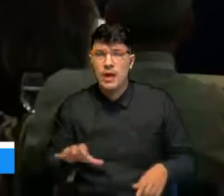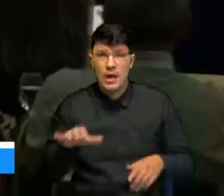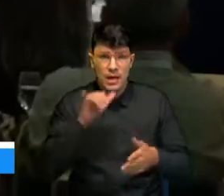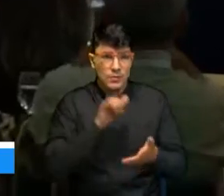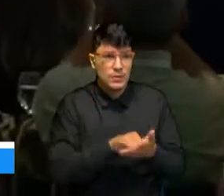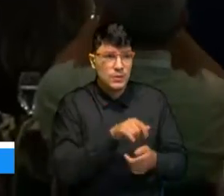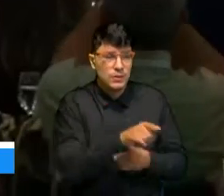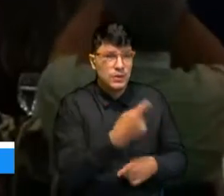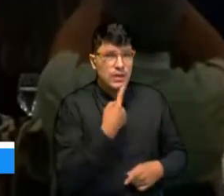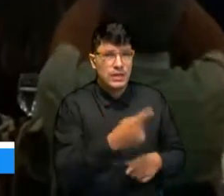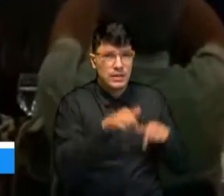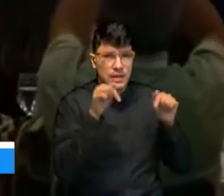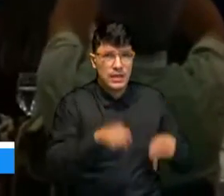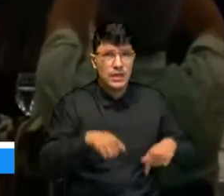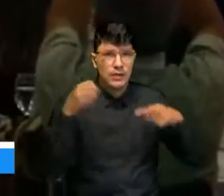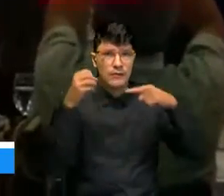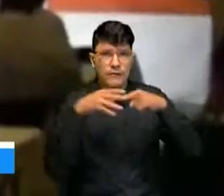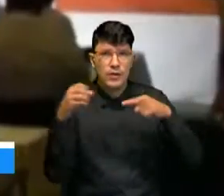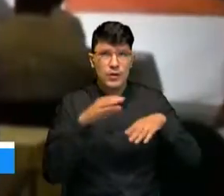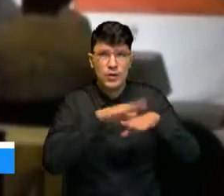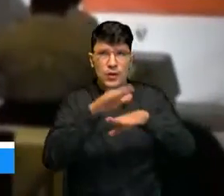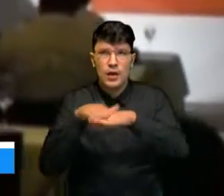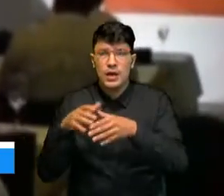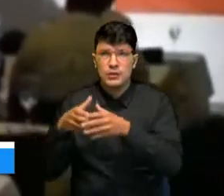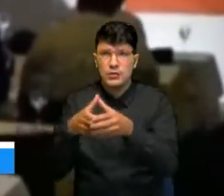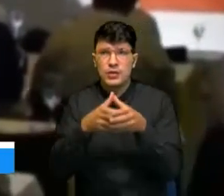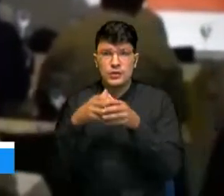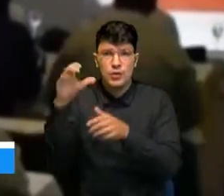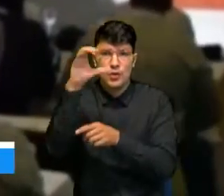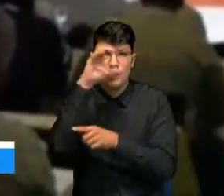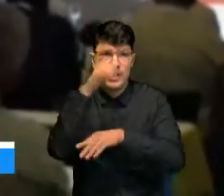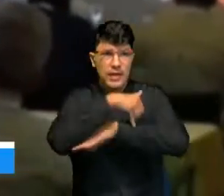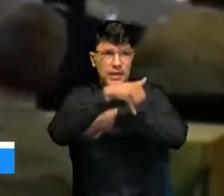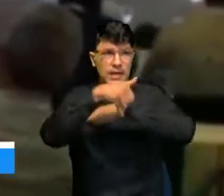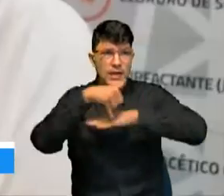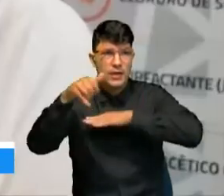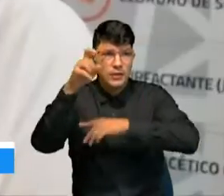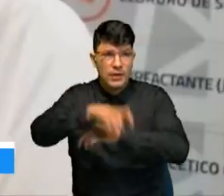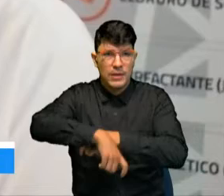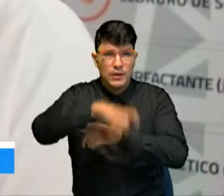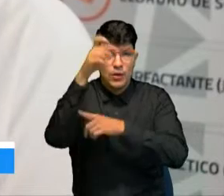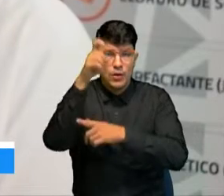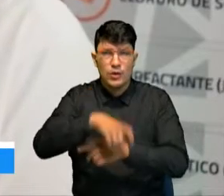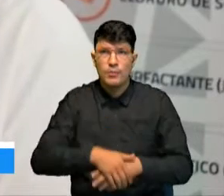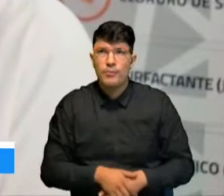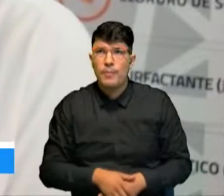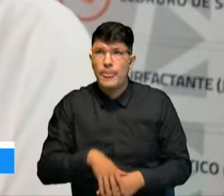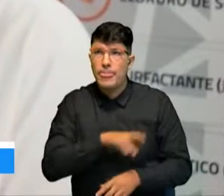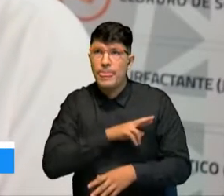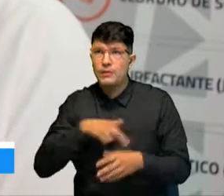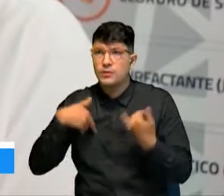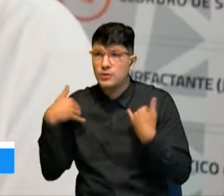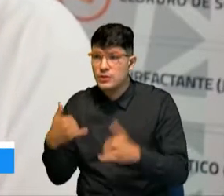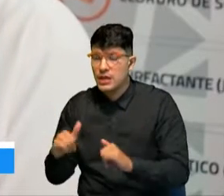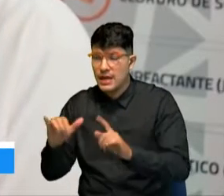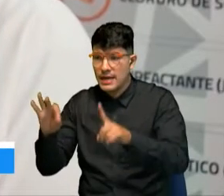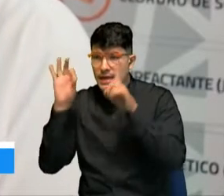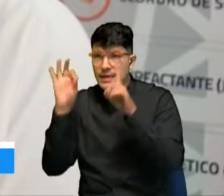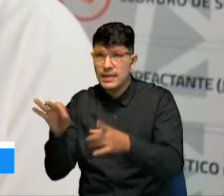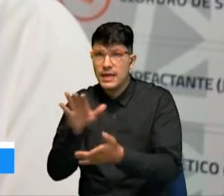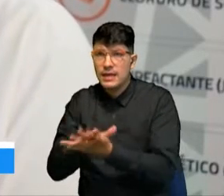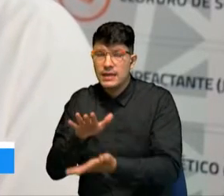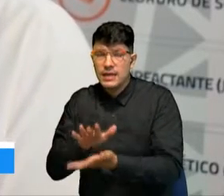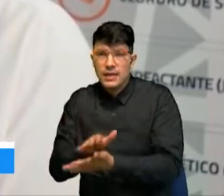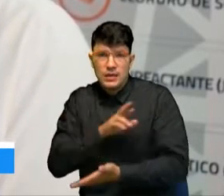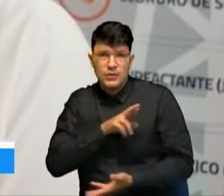lo expresaron en este foro convocado por la Asociación Colombiana de Ingenieros de Petróleos. Ya tenemos la garantía y la tranquilidad de